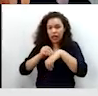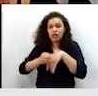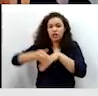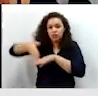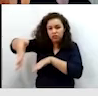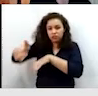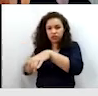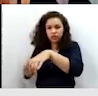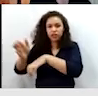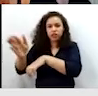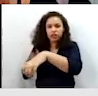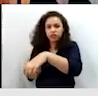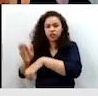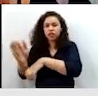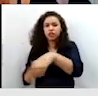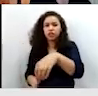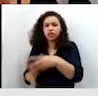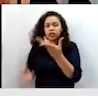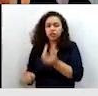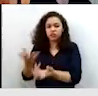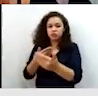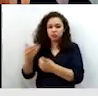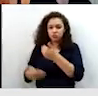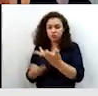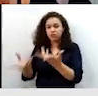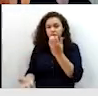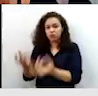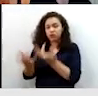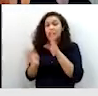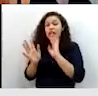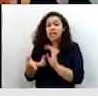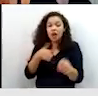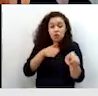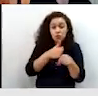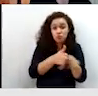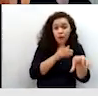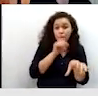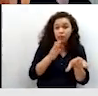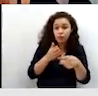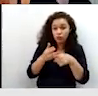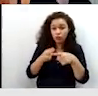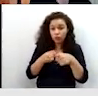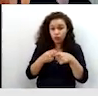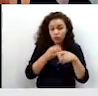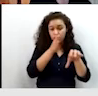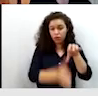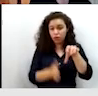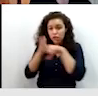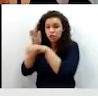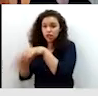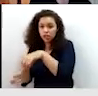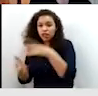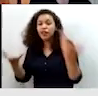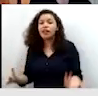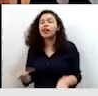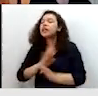pues prácticamente el proceso de cocción, al momento de haber compartido un utensilio, pues ya prácticamente se fue todo